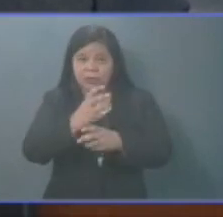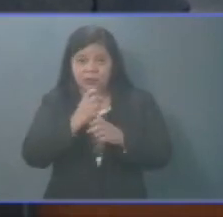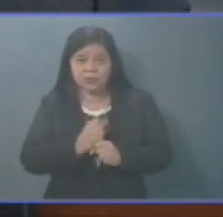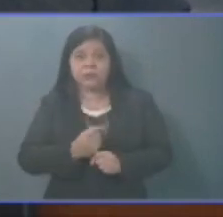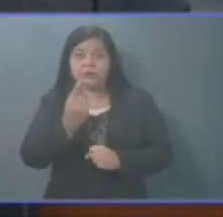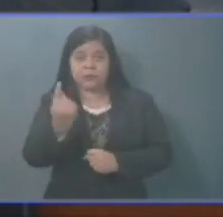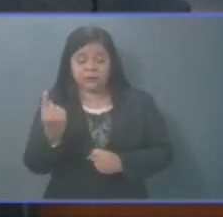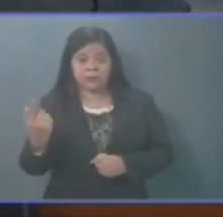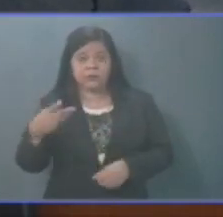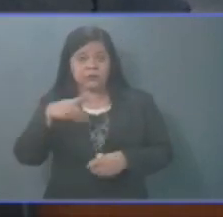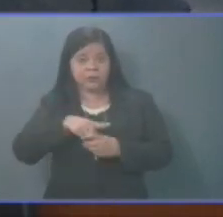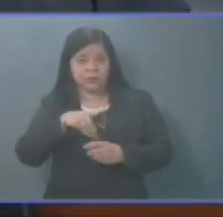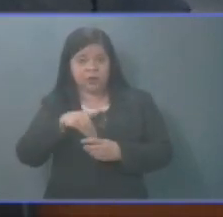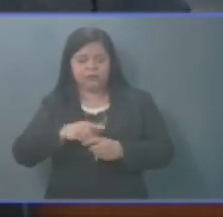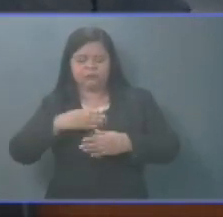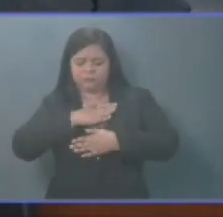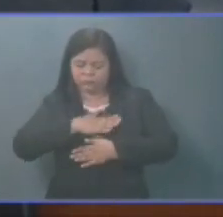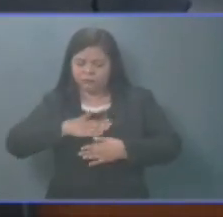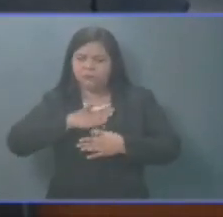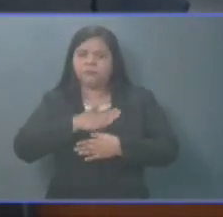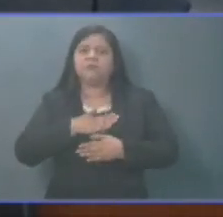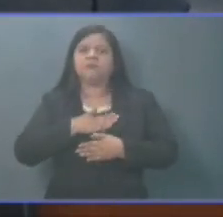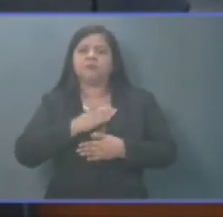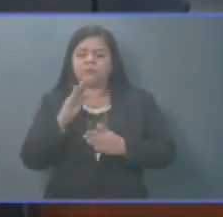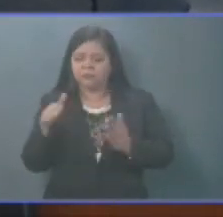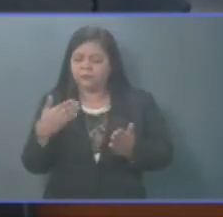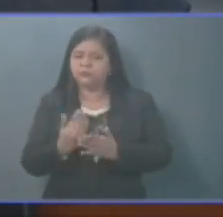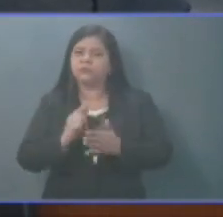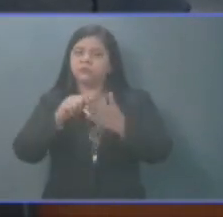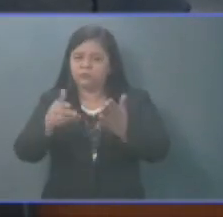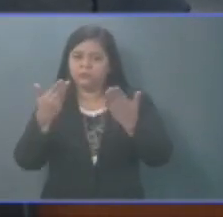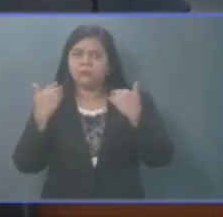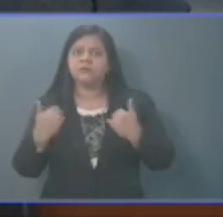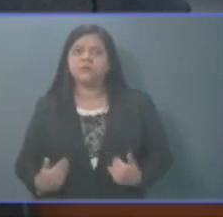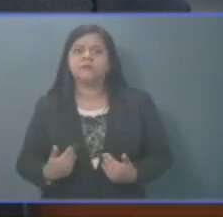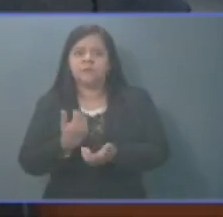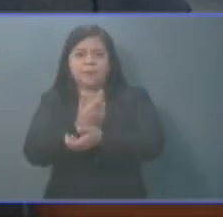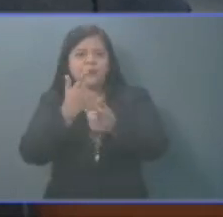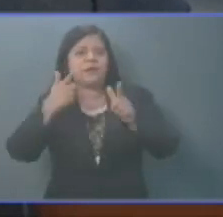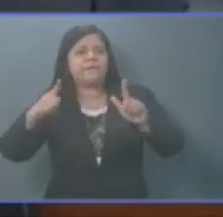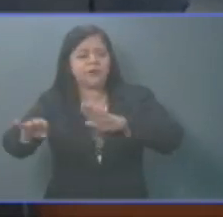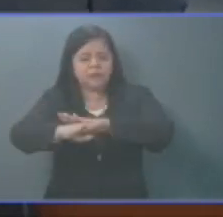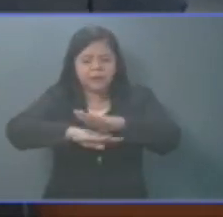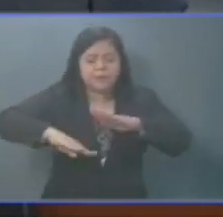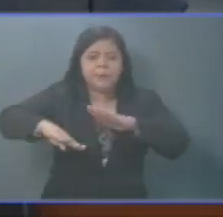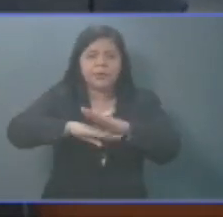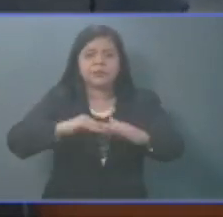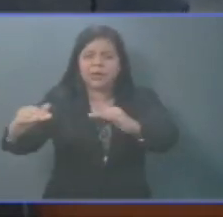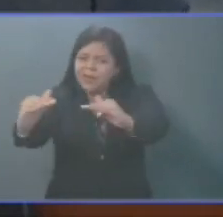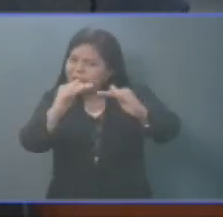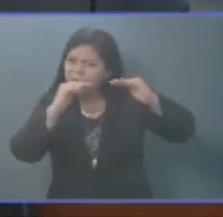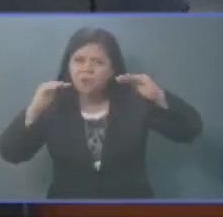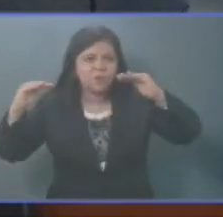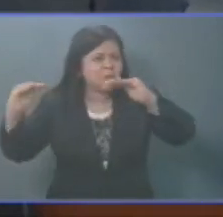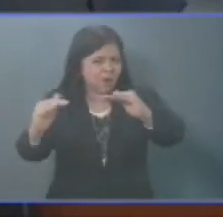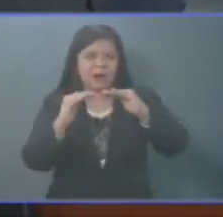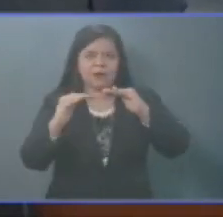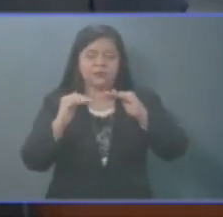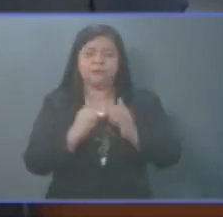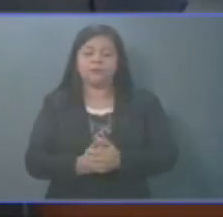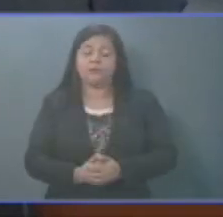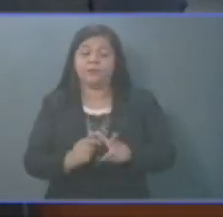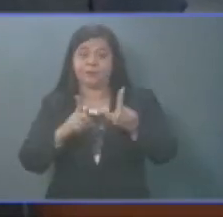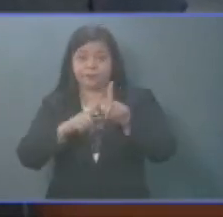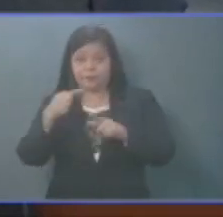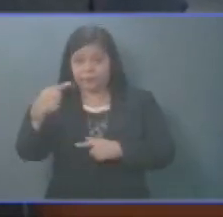a las personas con discapacidad el goce o ejercicio de todos los derechos humanos y libertades fundamentales en igualdad de condiciones.